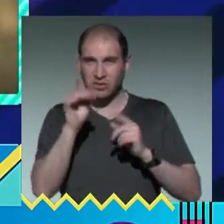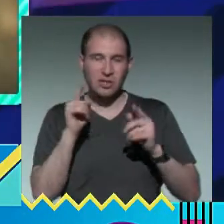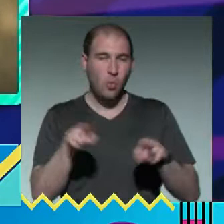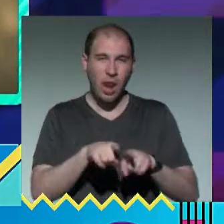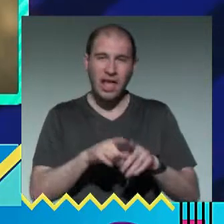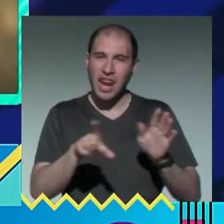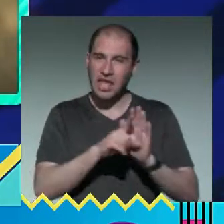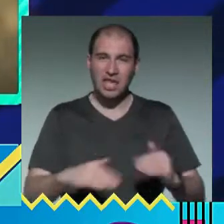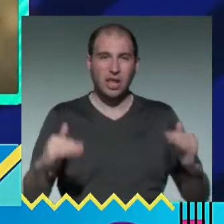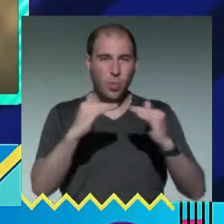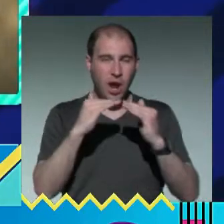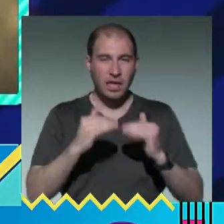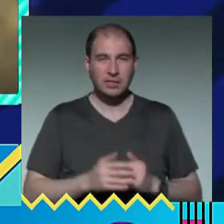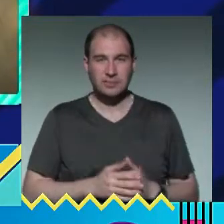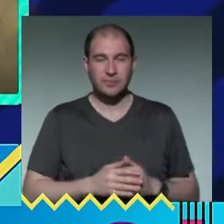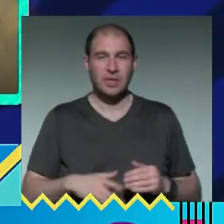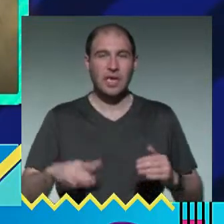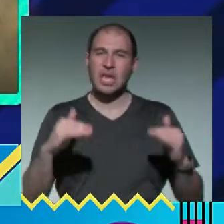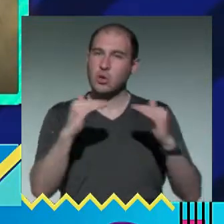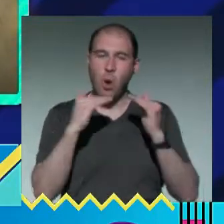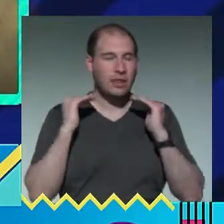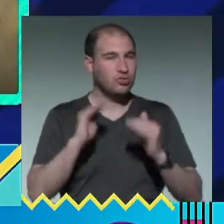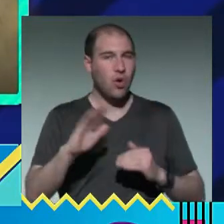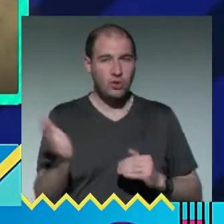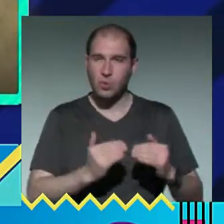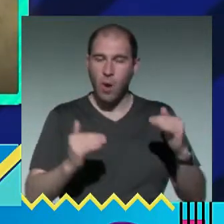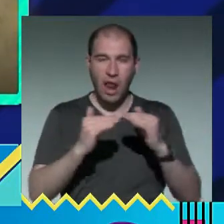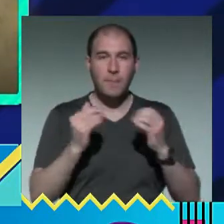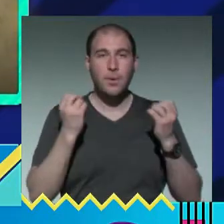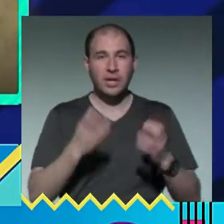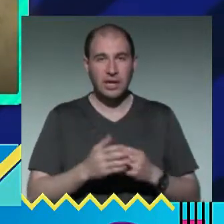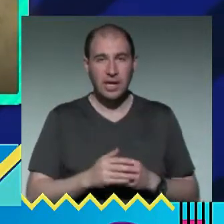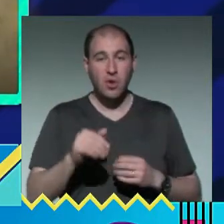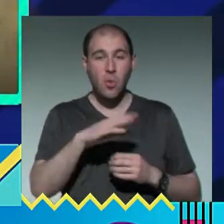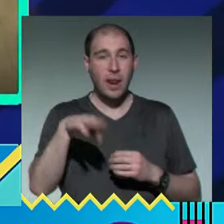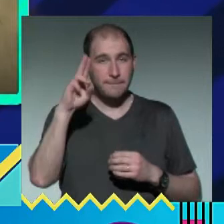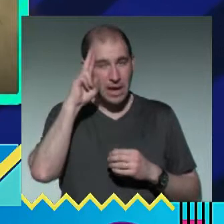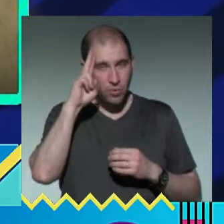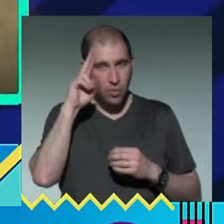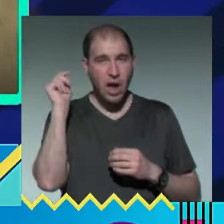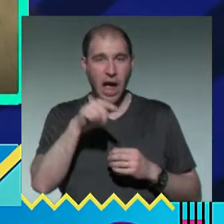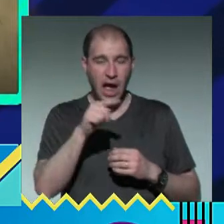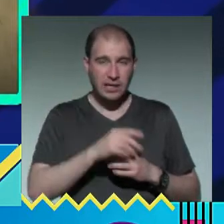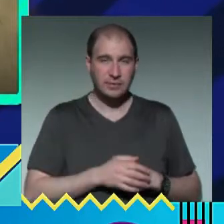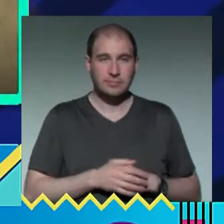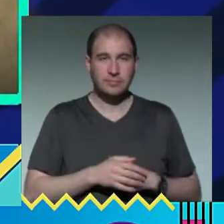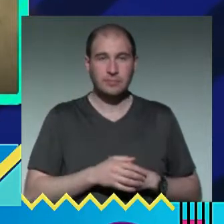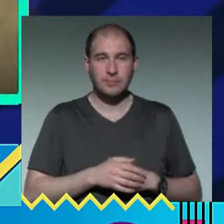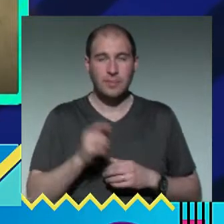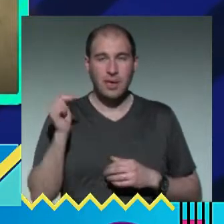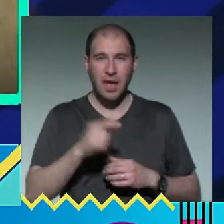ante la ley, la igualdad en todos los aspectos. ¿Por qué? Porque en el Alto Perú era donde se producía el